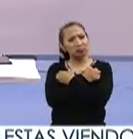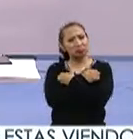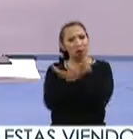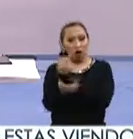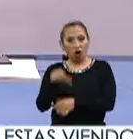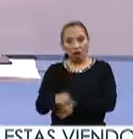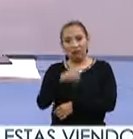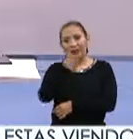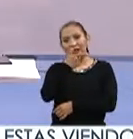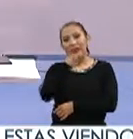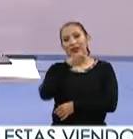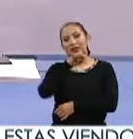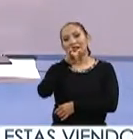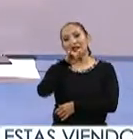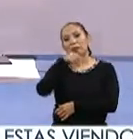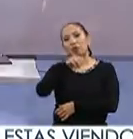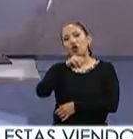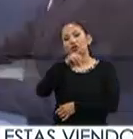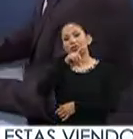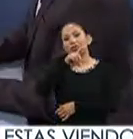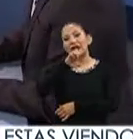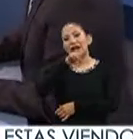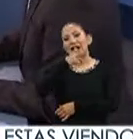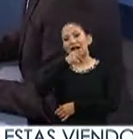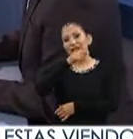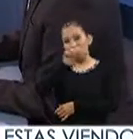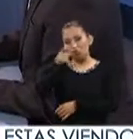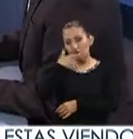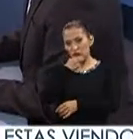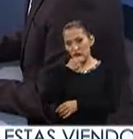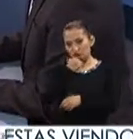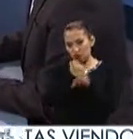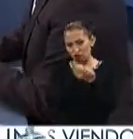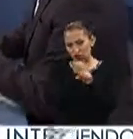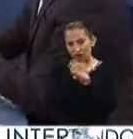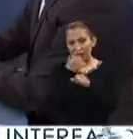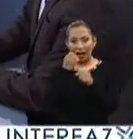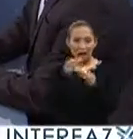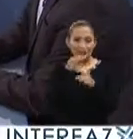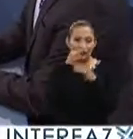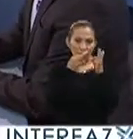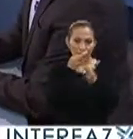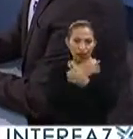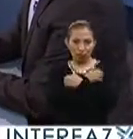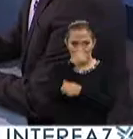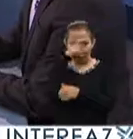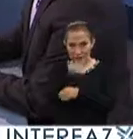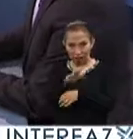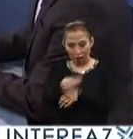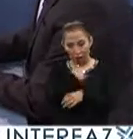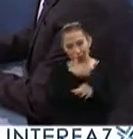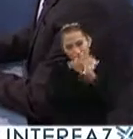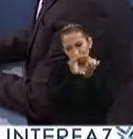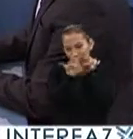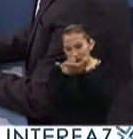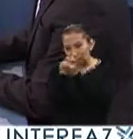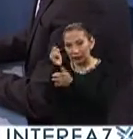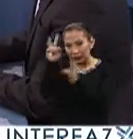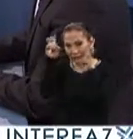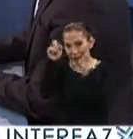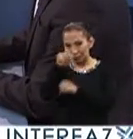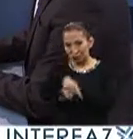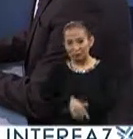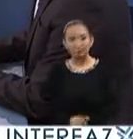Hoy tenemos a Guillermo de Grante, uno de los reporteros, generadores de información de la Agencia Informativa de Educación de México, quien nos preparó algo al